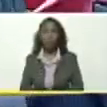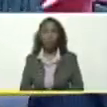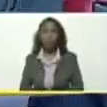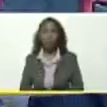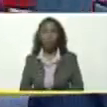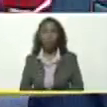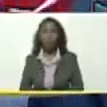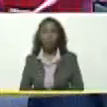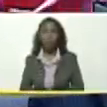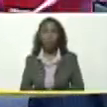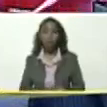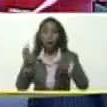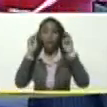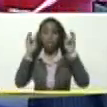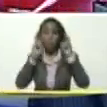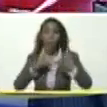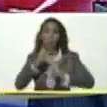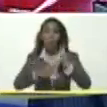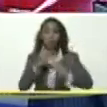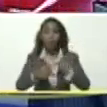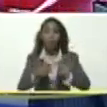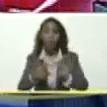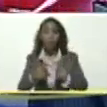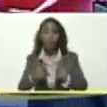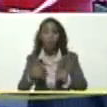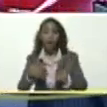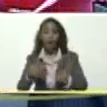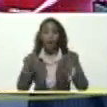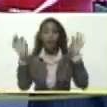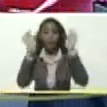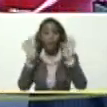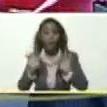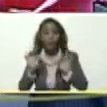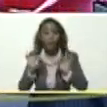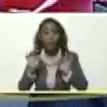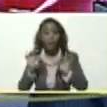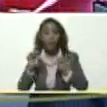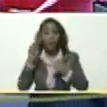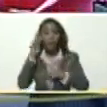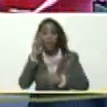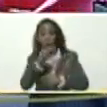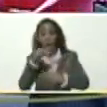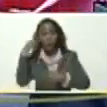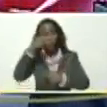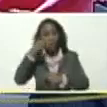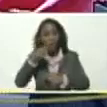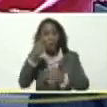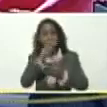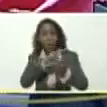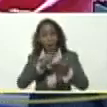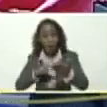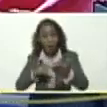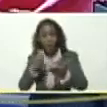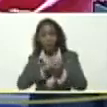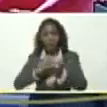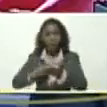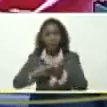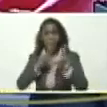En la categoría producción en medios audiovisuales, leer y escribir, su programa de radio